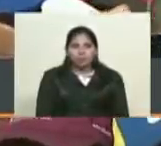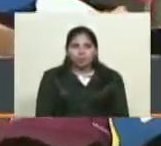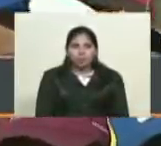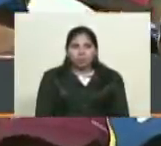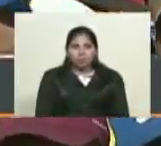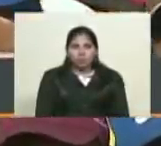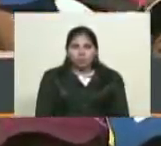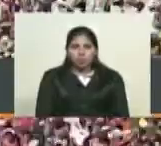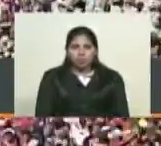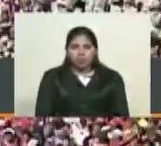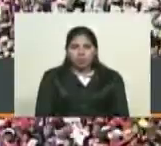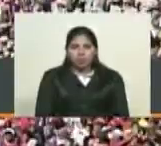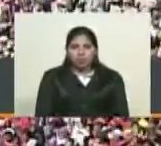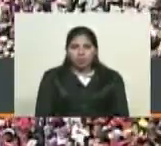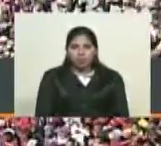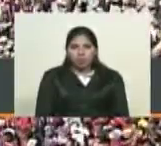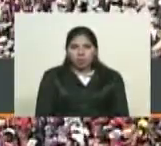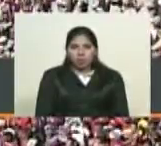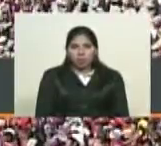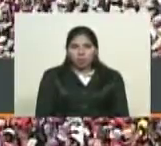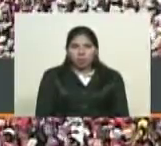Son